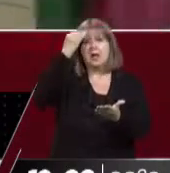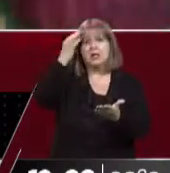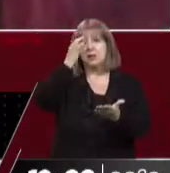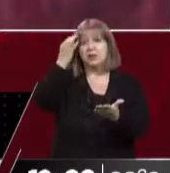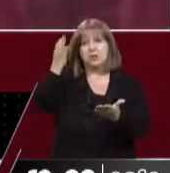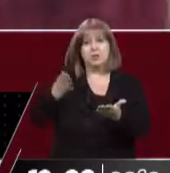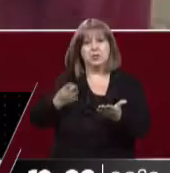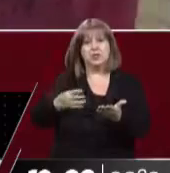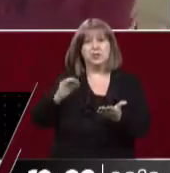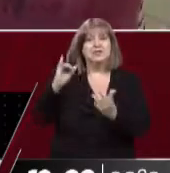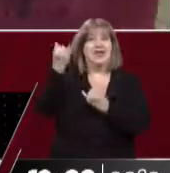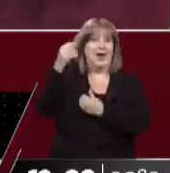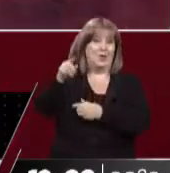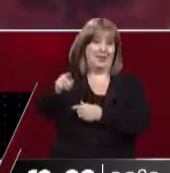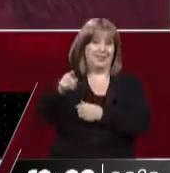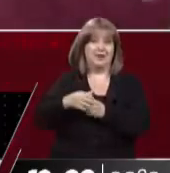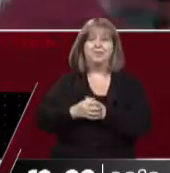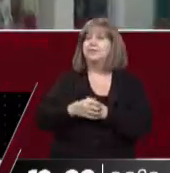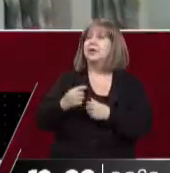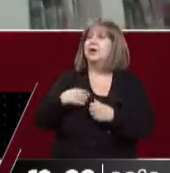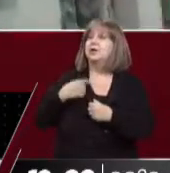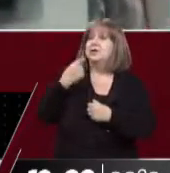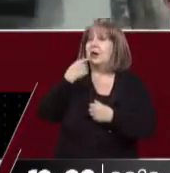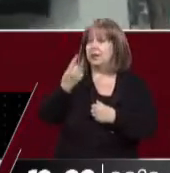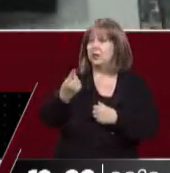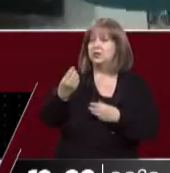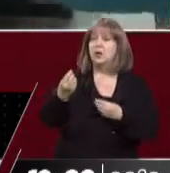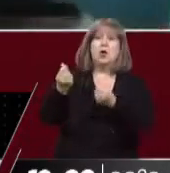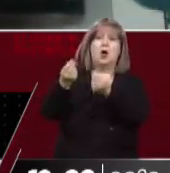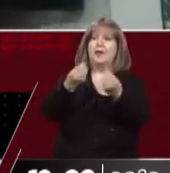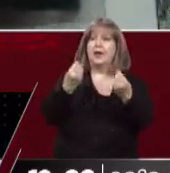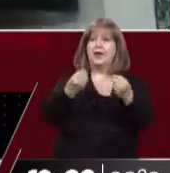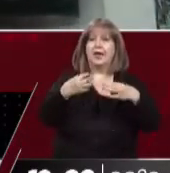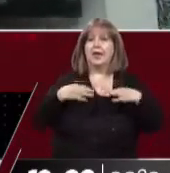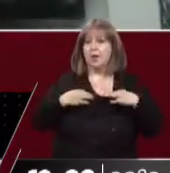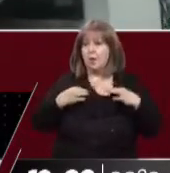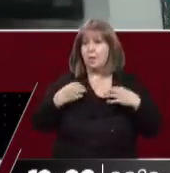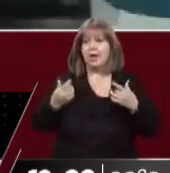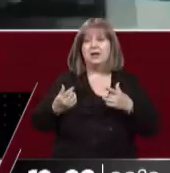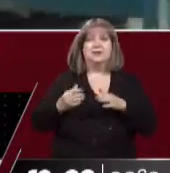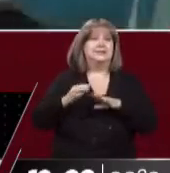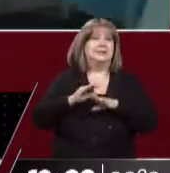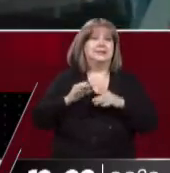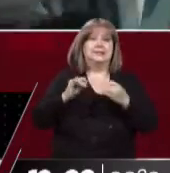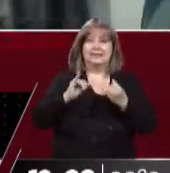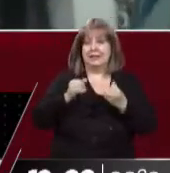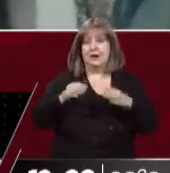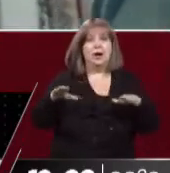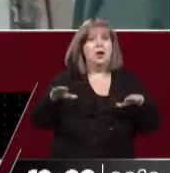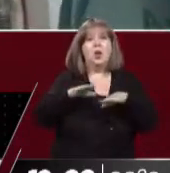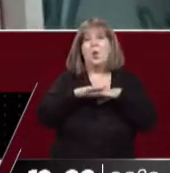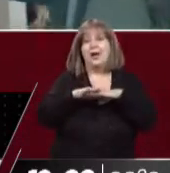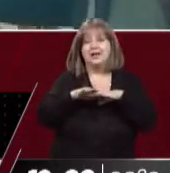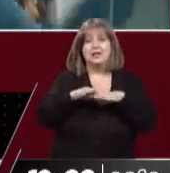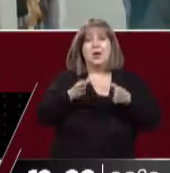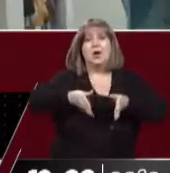un 20%. Claro. Y de igual manera se llevan lo mínimo, digamos, lo justo y lo indispensable. Sí, se llevan más que nada lo básico,